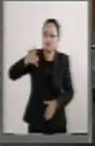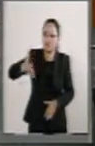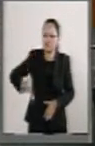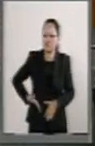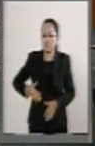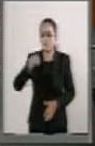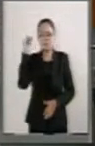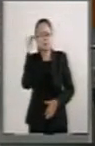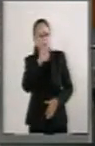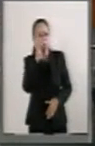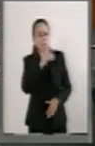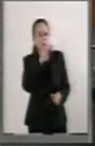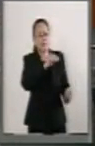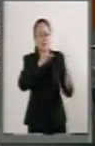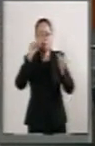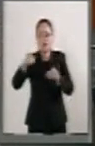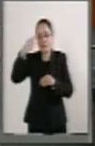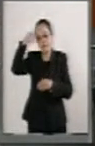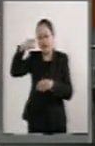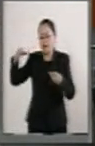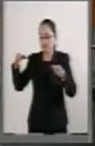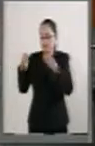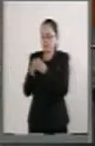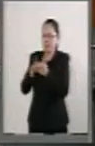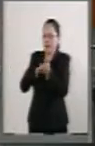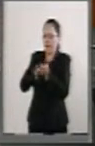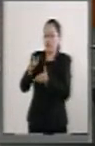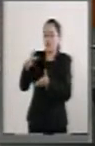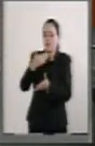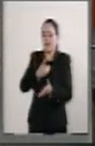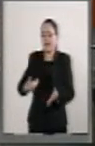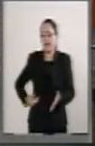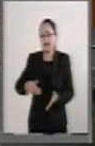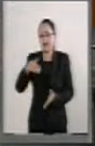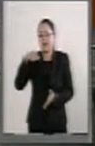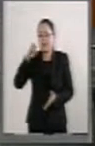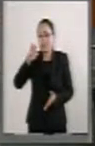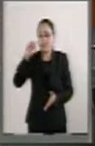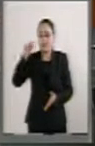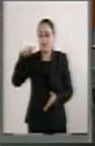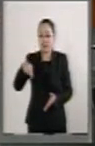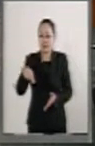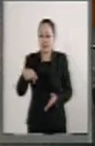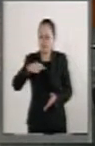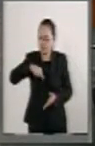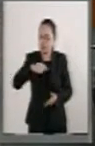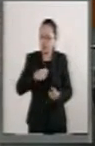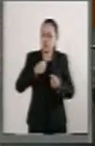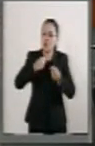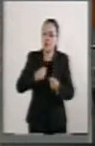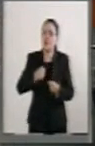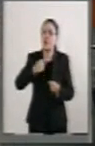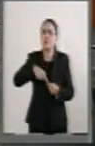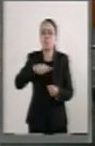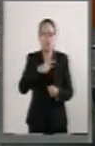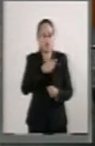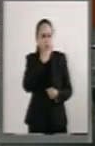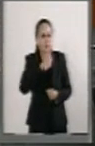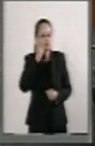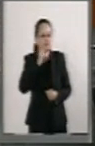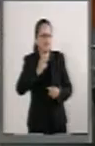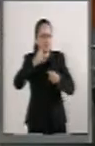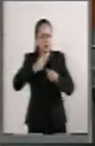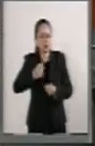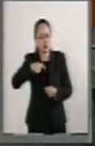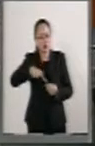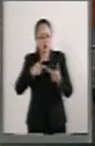seas llamada a formar parte del gabinete del presidente Enrique Peña Nieto, y estamos seguros y seguras en esta legislatura, que somos